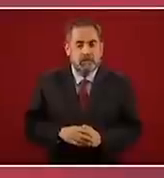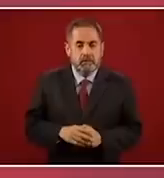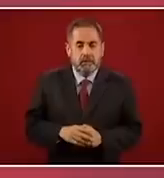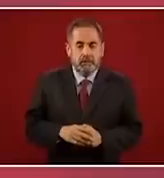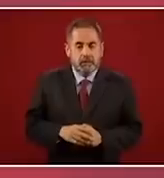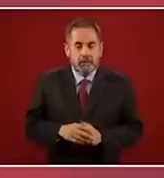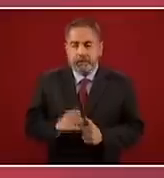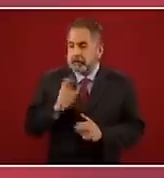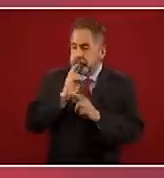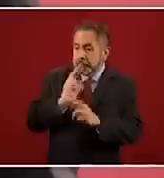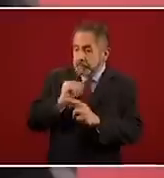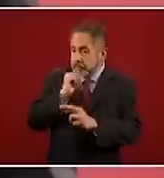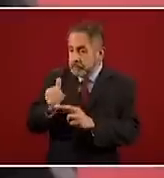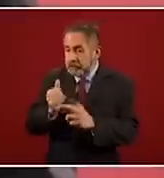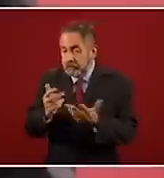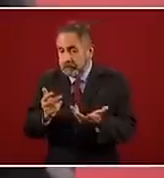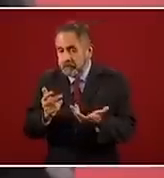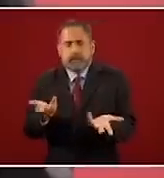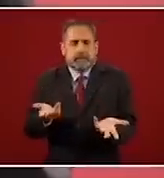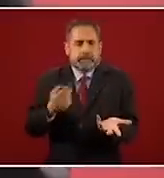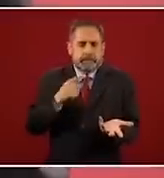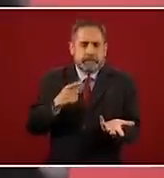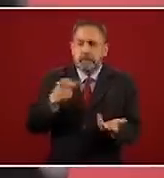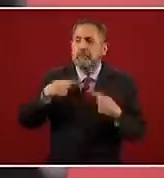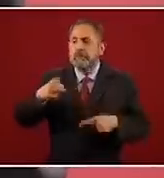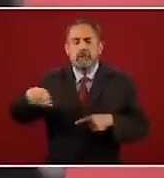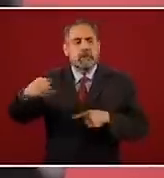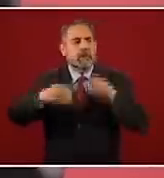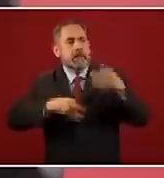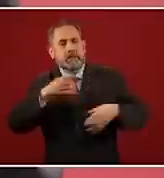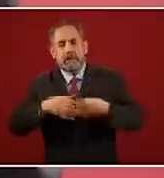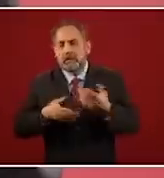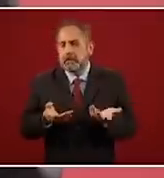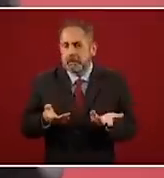diera resultado la política que estamos aplicando, la gente